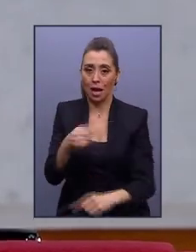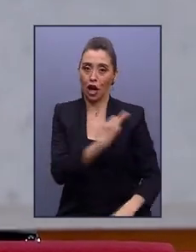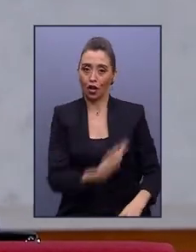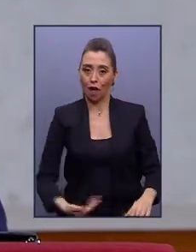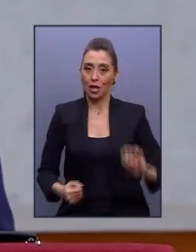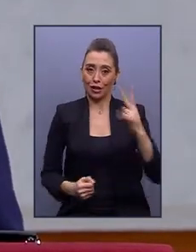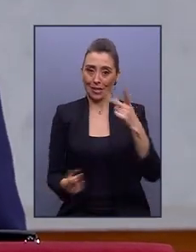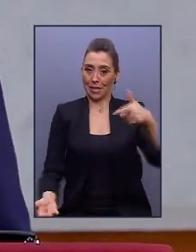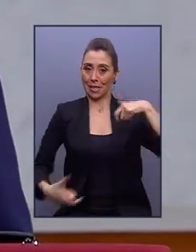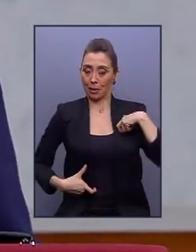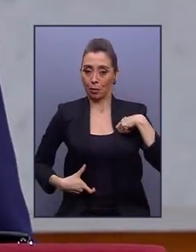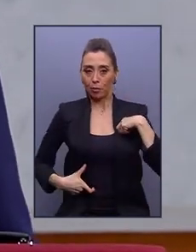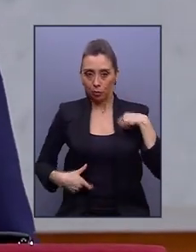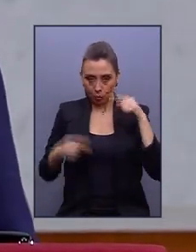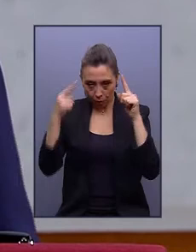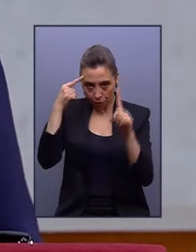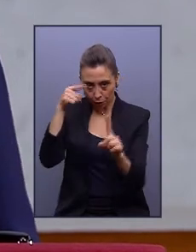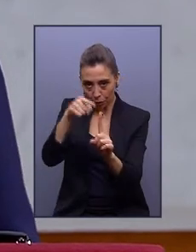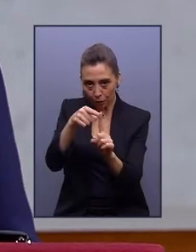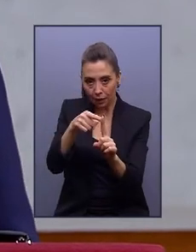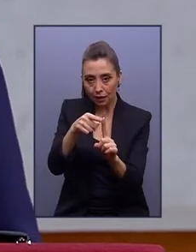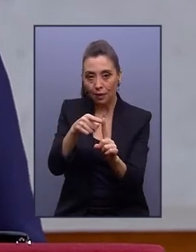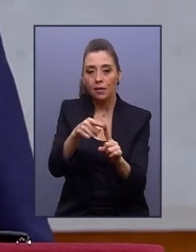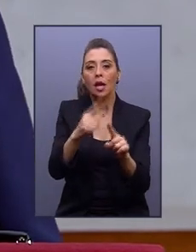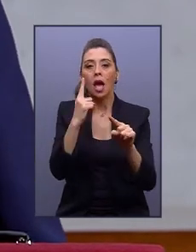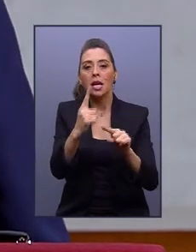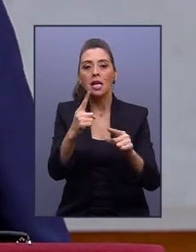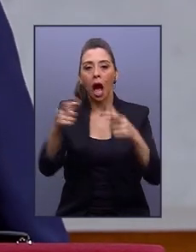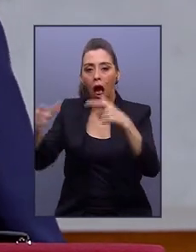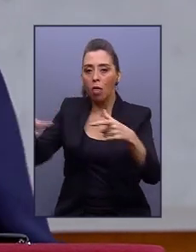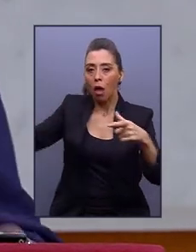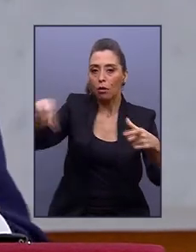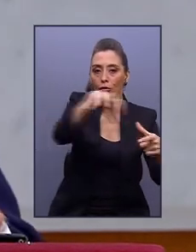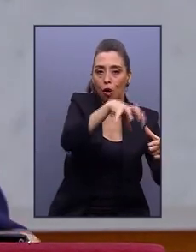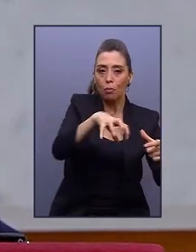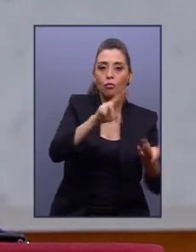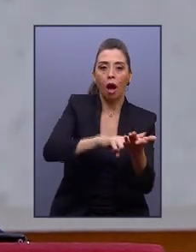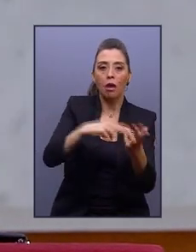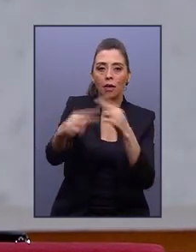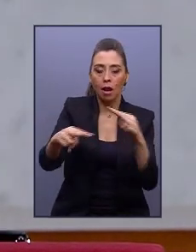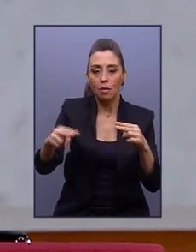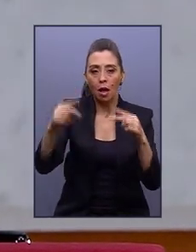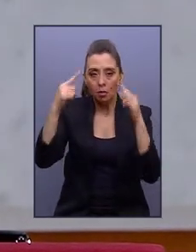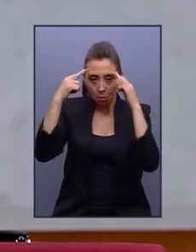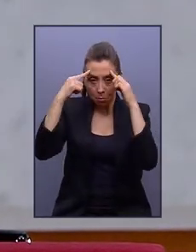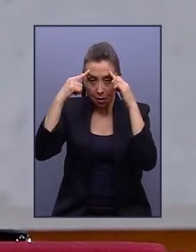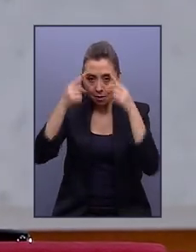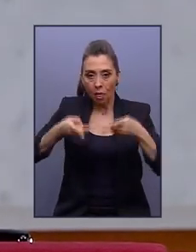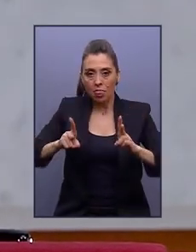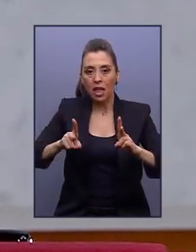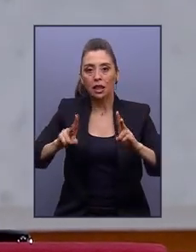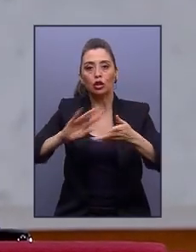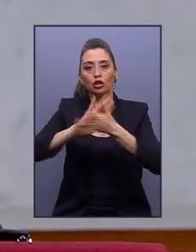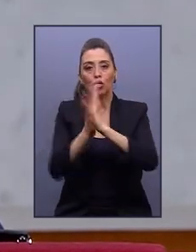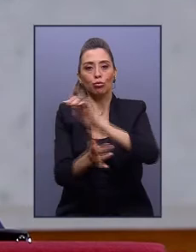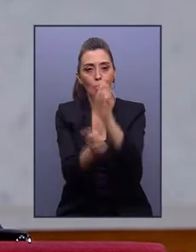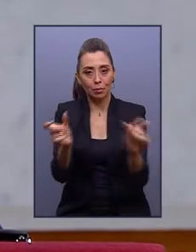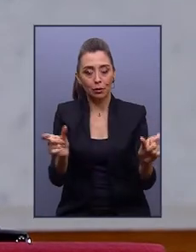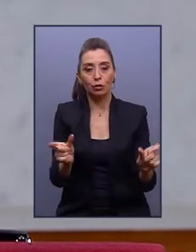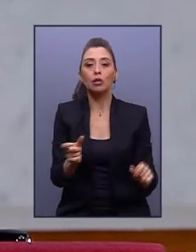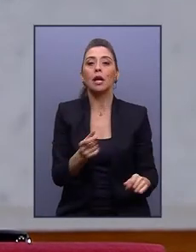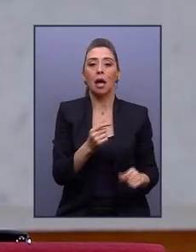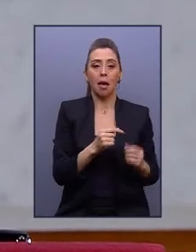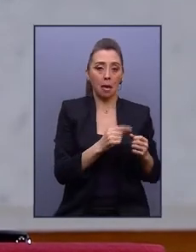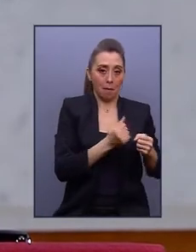gobierno, además, estamos poniendo el énfasis en las realidades de cada territorio y en un enfoque de derechos universales. Sabemos que la mejor asignación